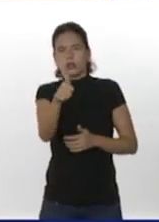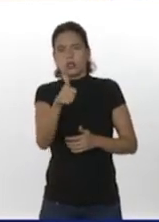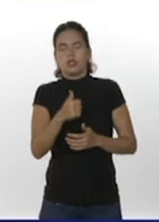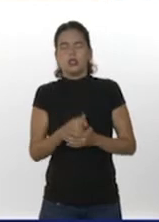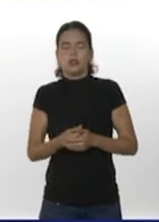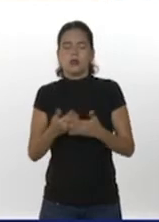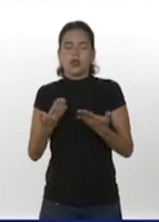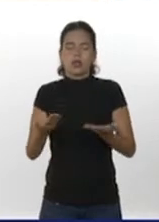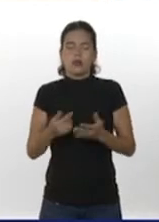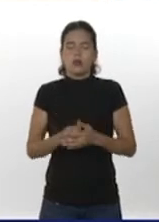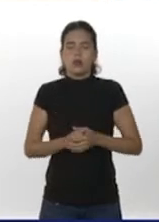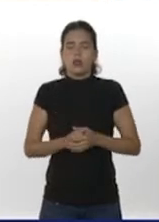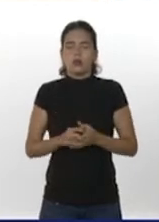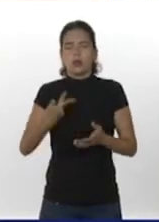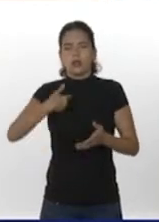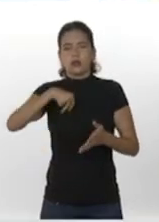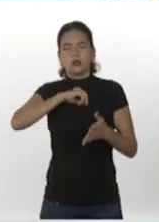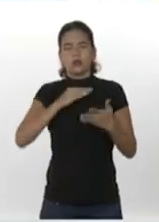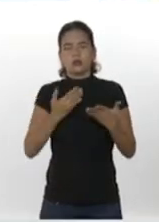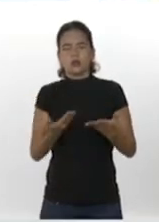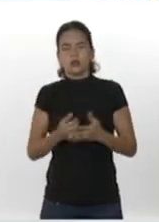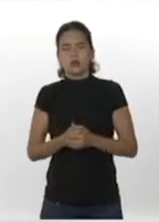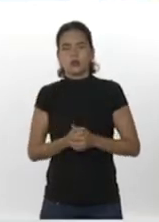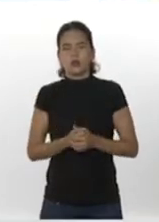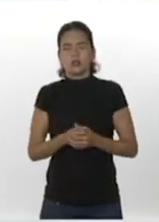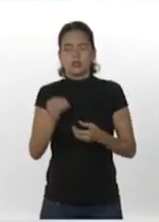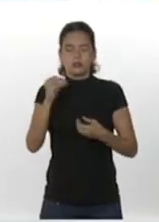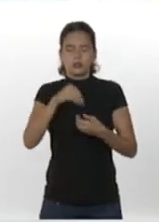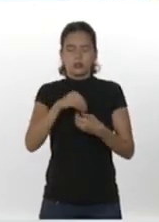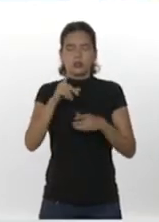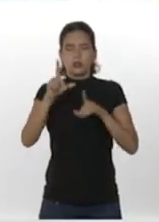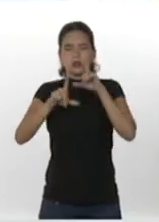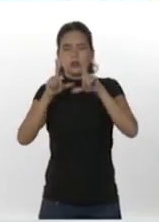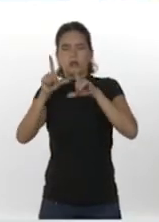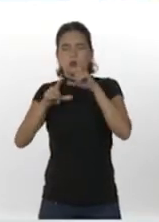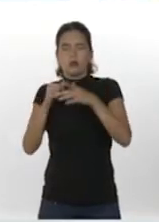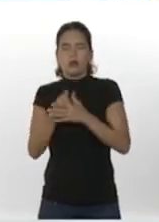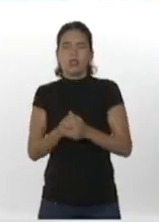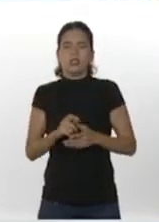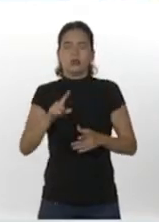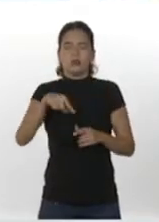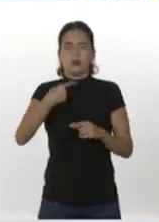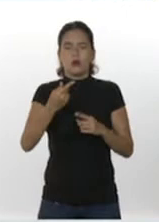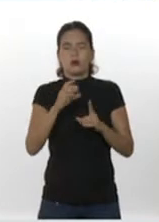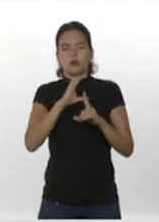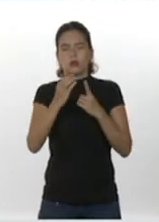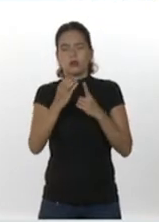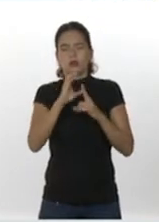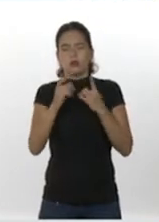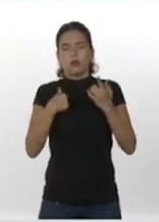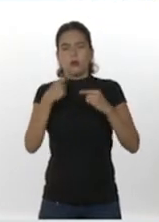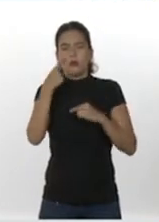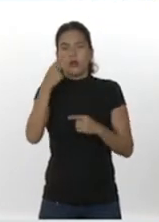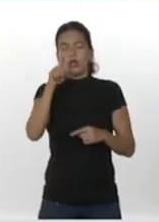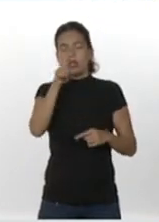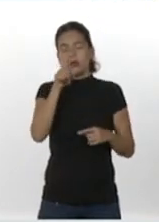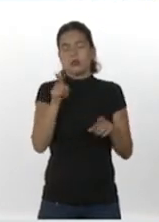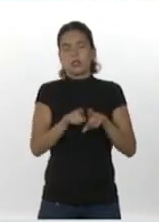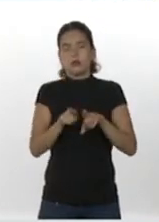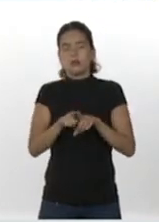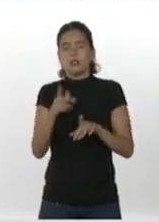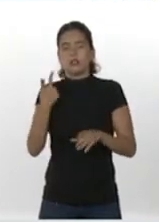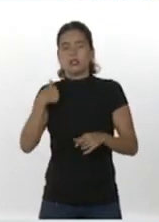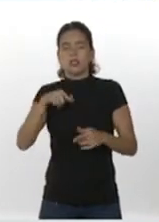que bueno, precisamente ya para nosotros está insertado en nuestro lenguaje. Si vamos a otras culturas, vamos a ver que ellos también manejan